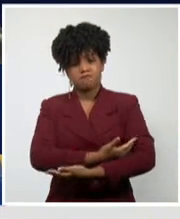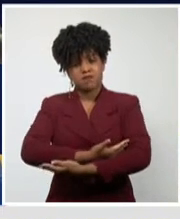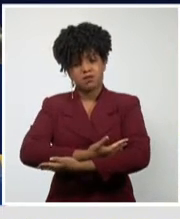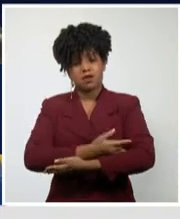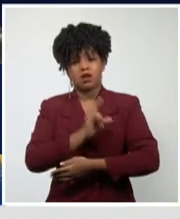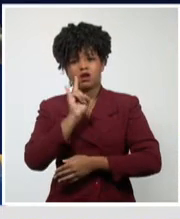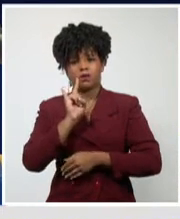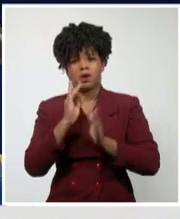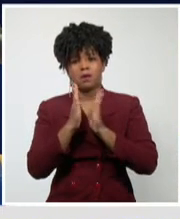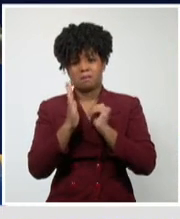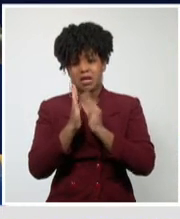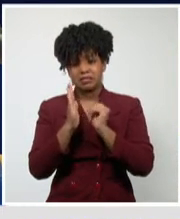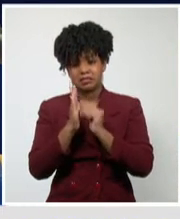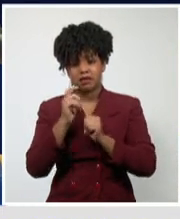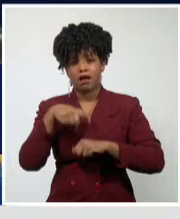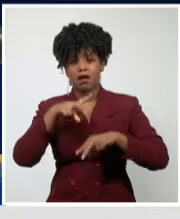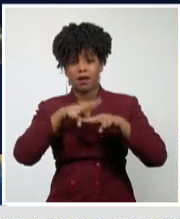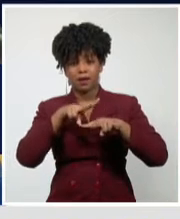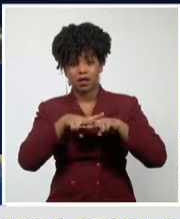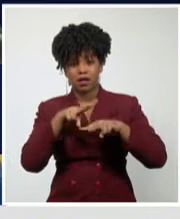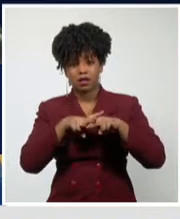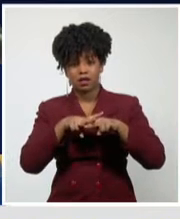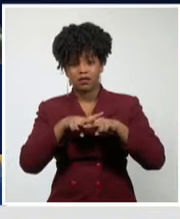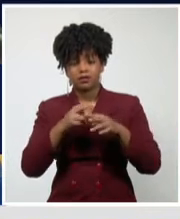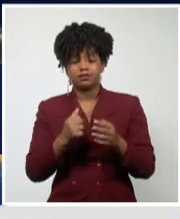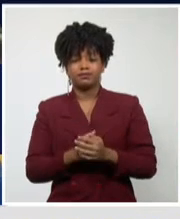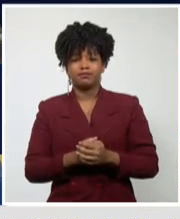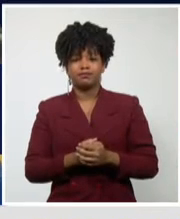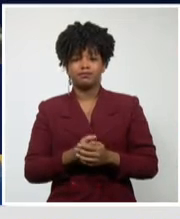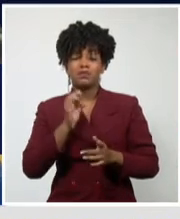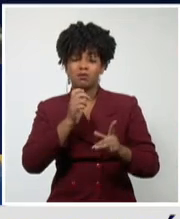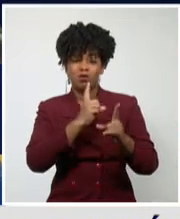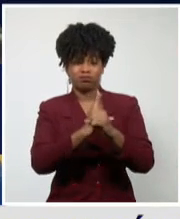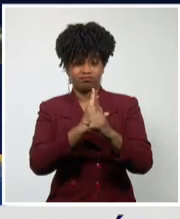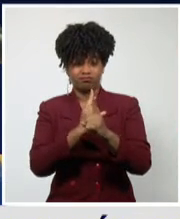de La Habana, contacto de un caso positivo.